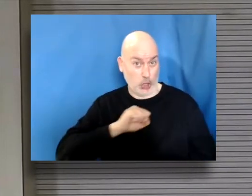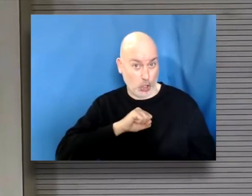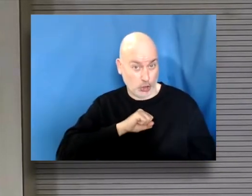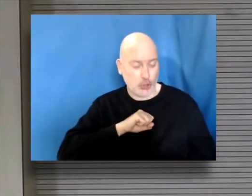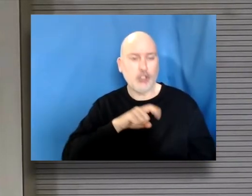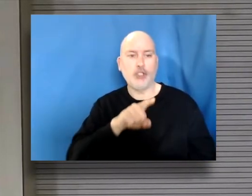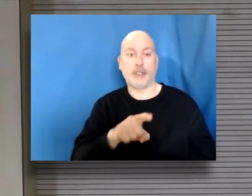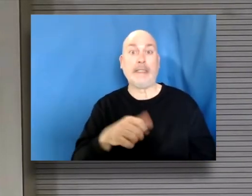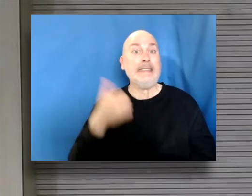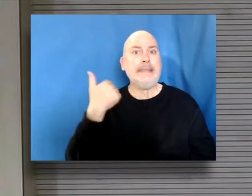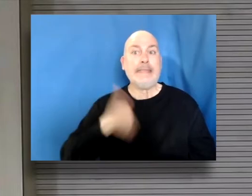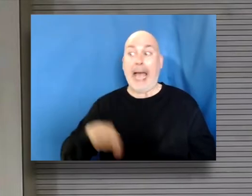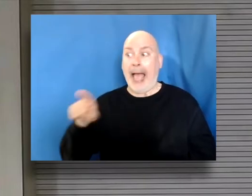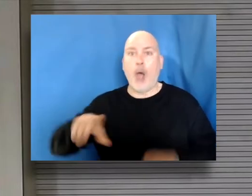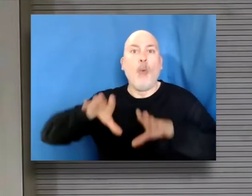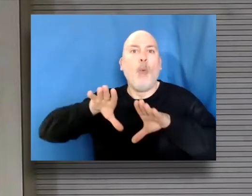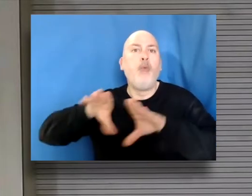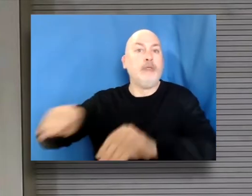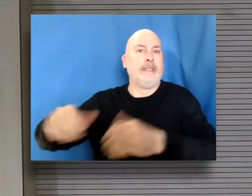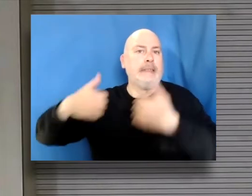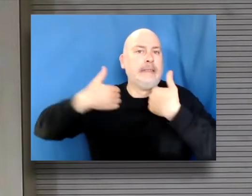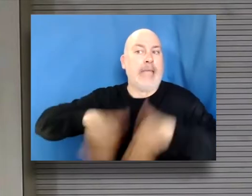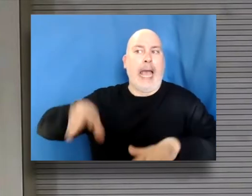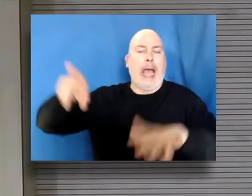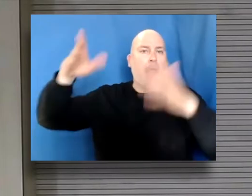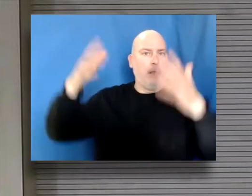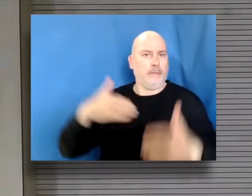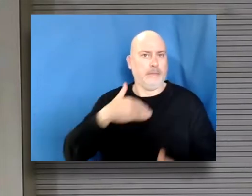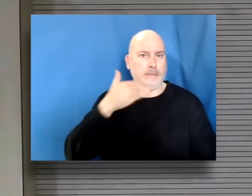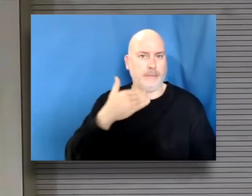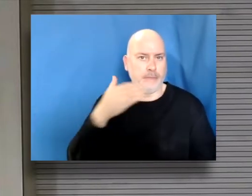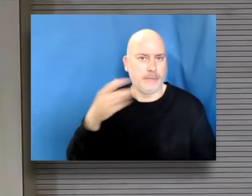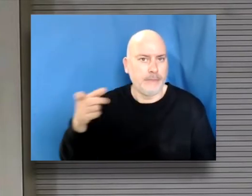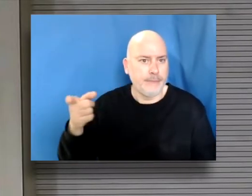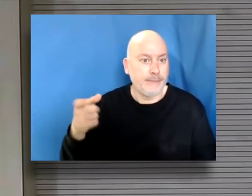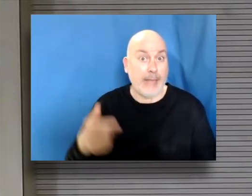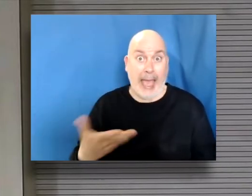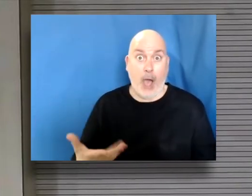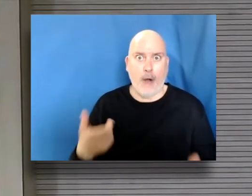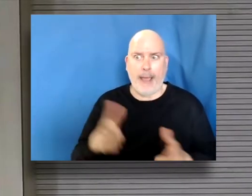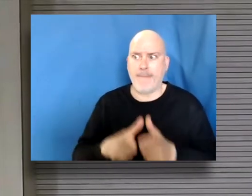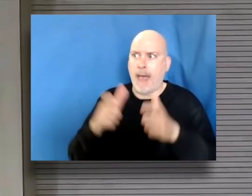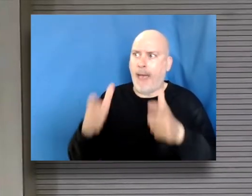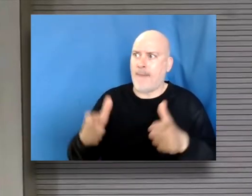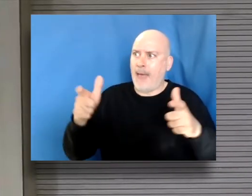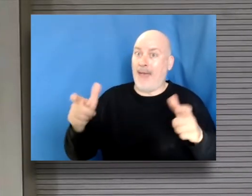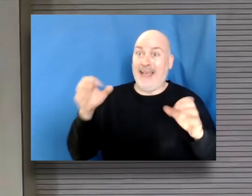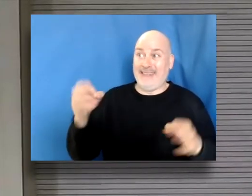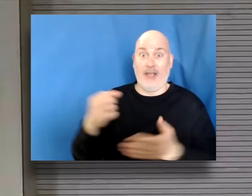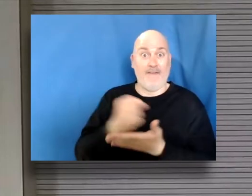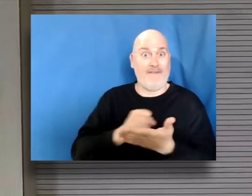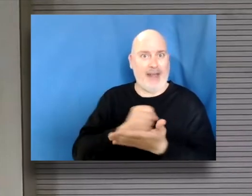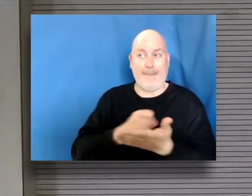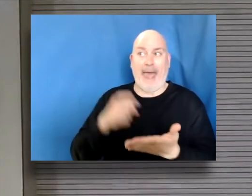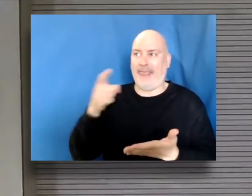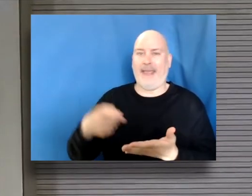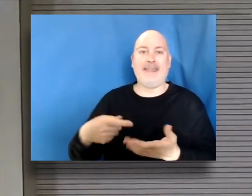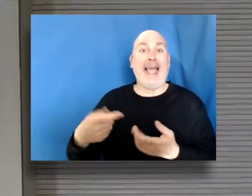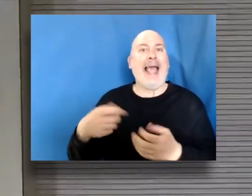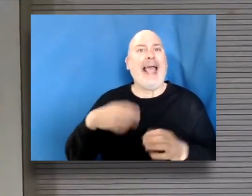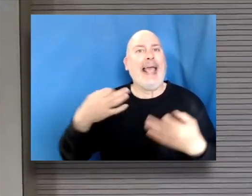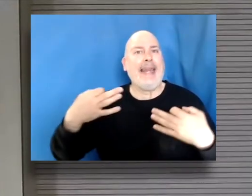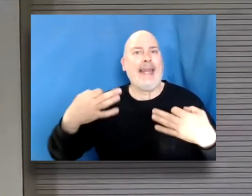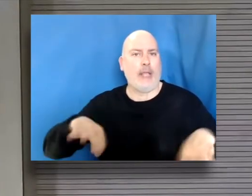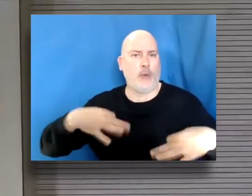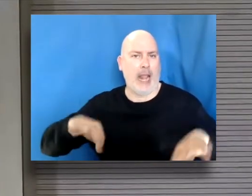estáis utilizando algún medicamento, que ahora hay cada vez más presentaciones farmacéuticas de medicamentos naturales para la